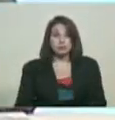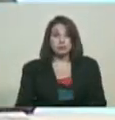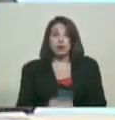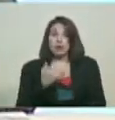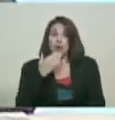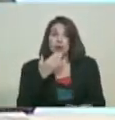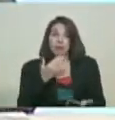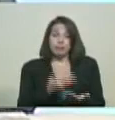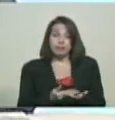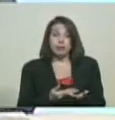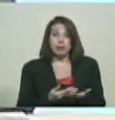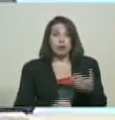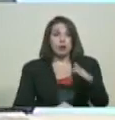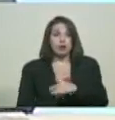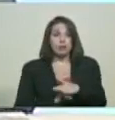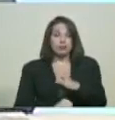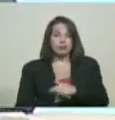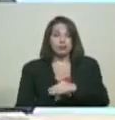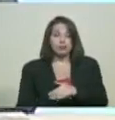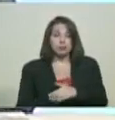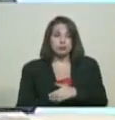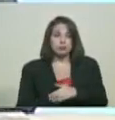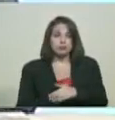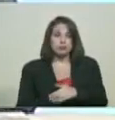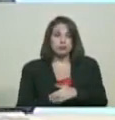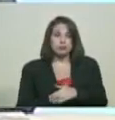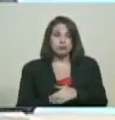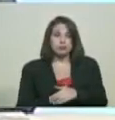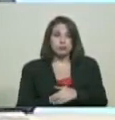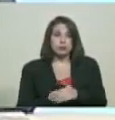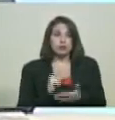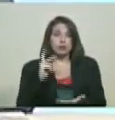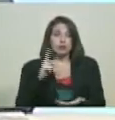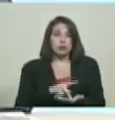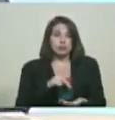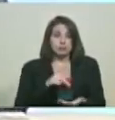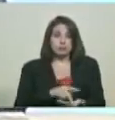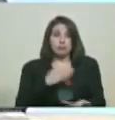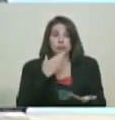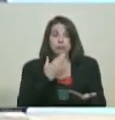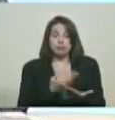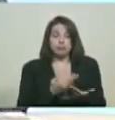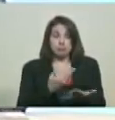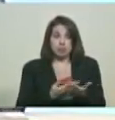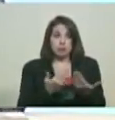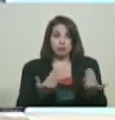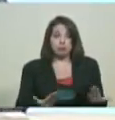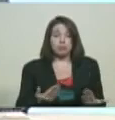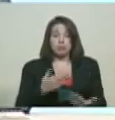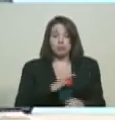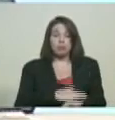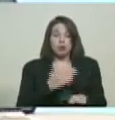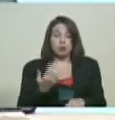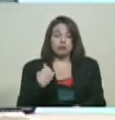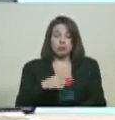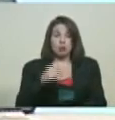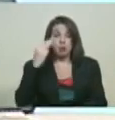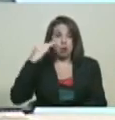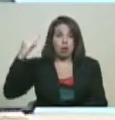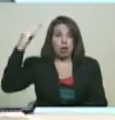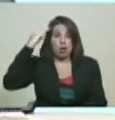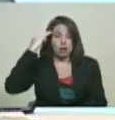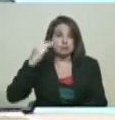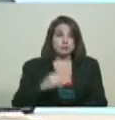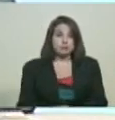apoyo el apoyo militante si me atrevo a pedirlo porque tengo moral porque